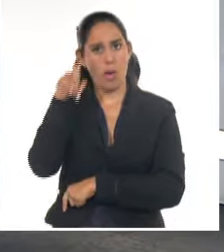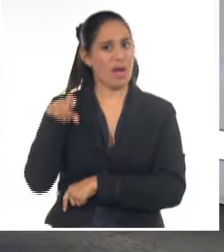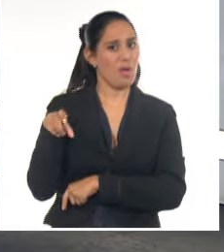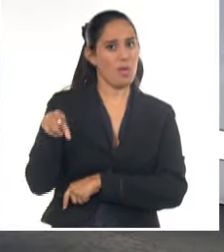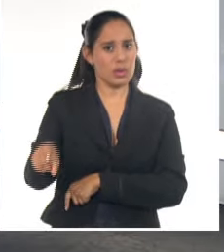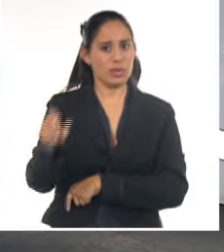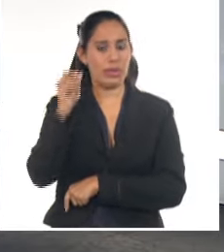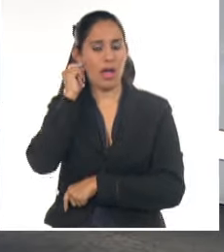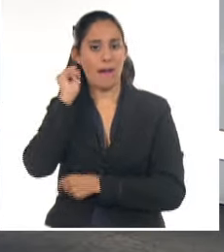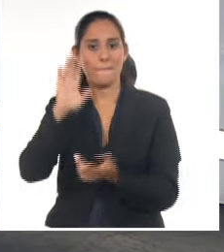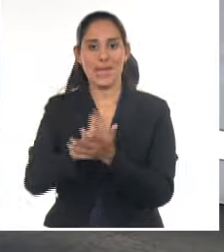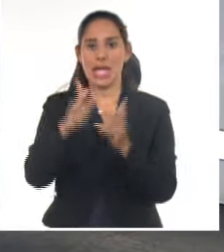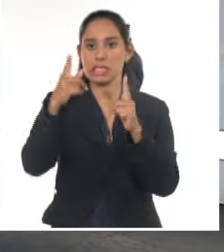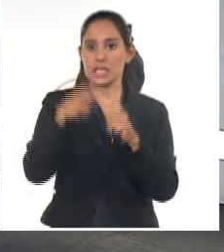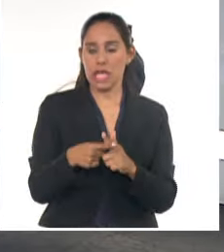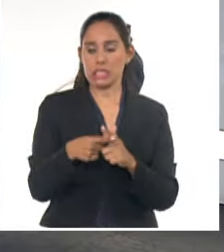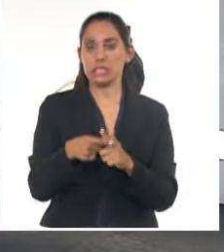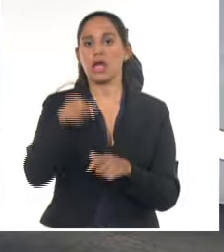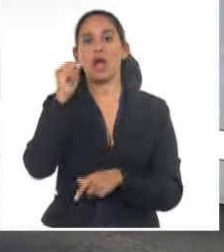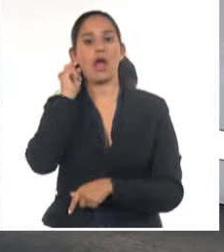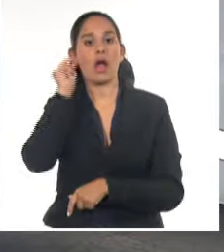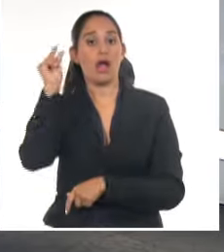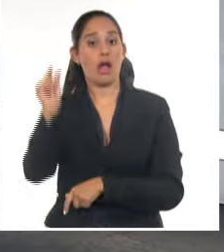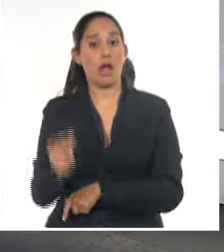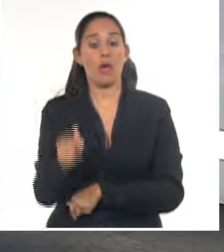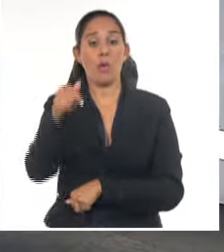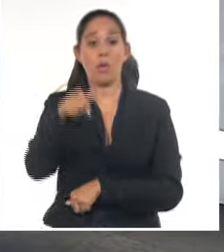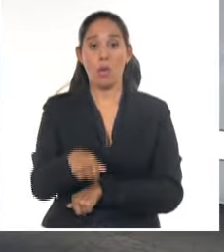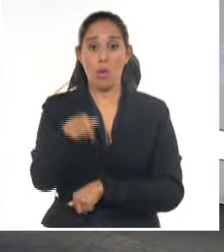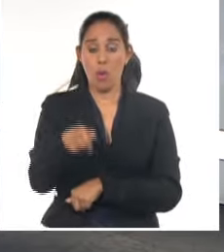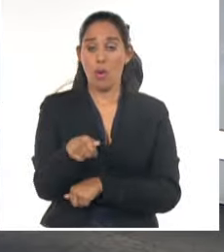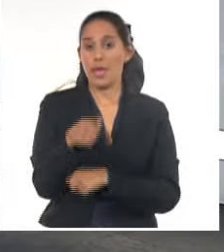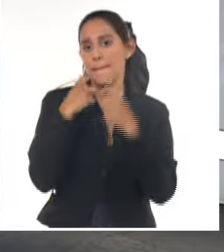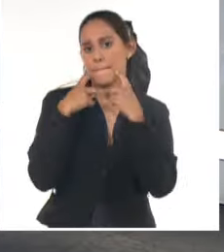matancera de kayak, Dailén Rodríguez, se quedó hoy a menos de un segundo